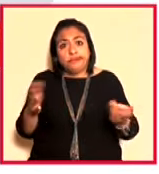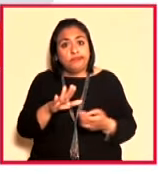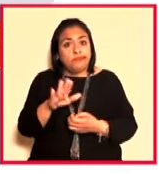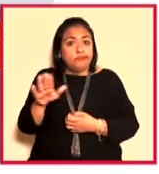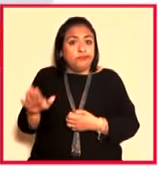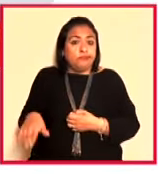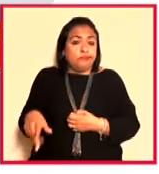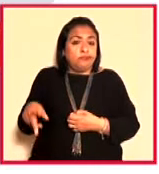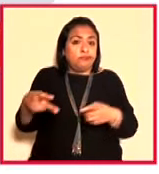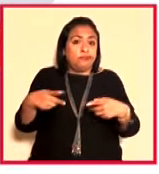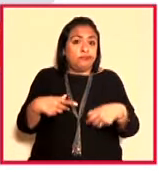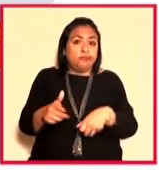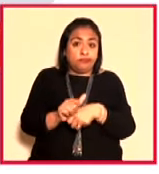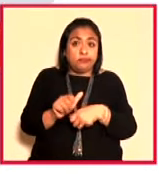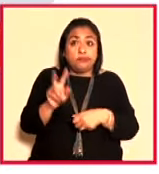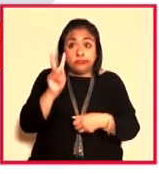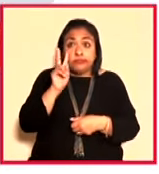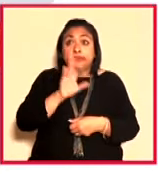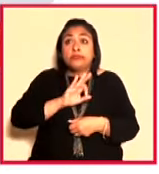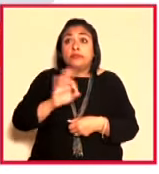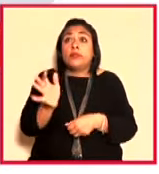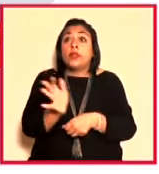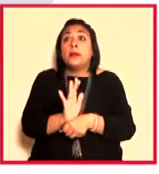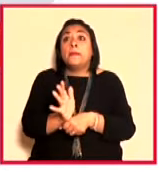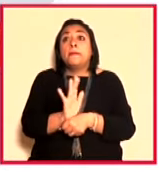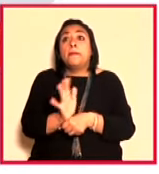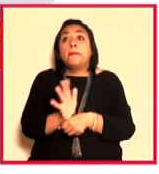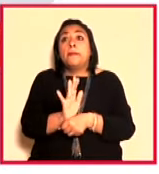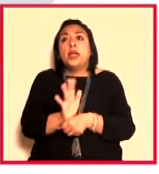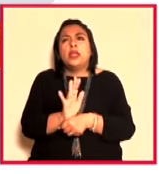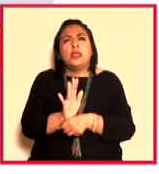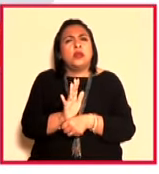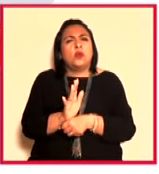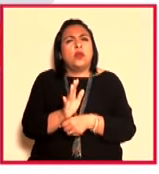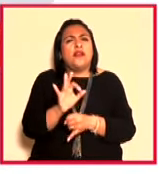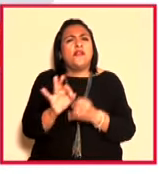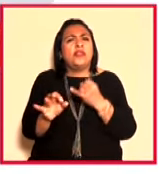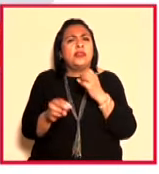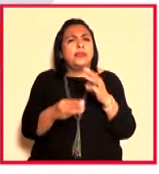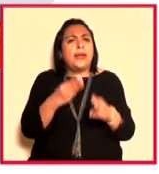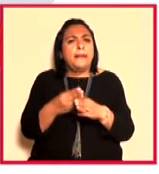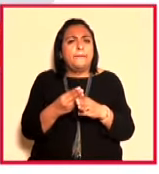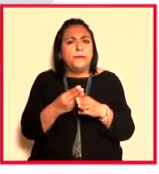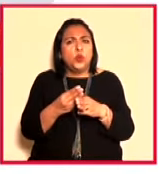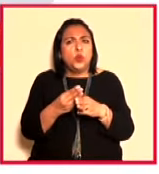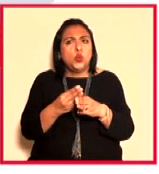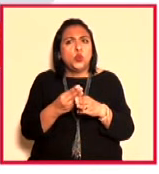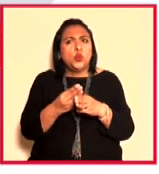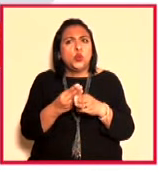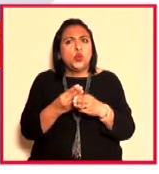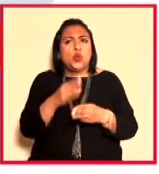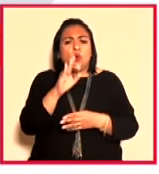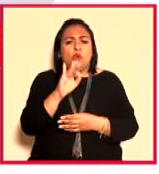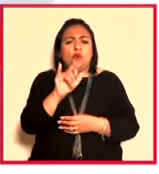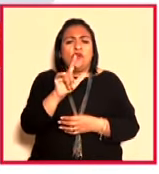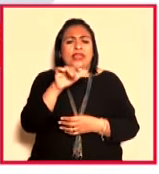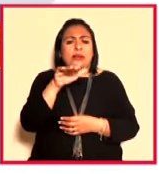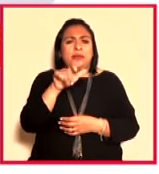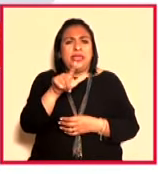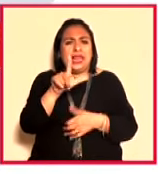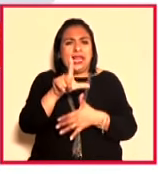un actor. Pueden ver, por ejemplo, la película Es solo el fin del mundo en Film Latino, donde hay